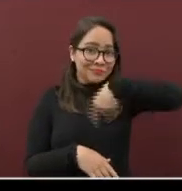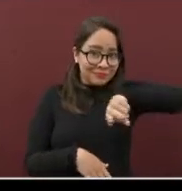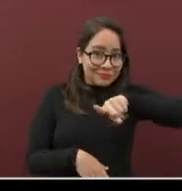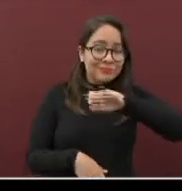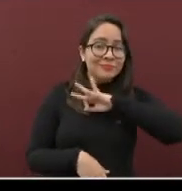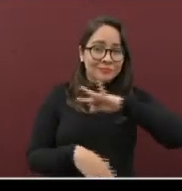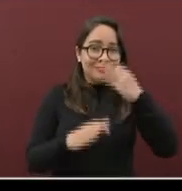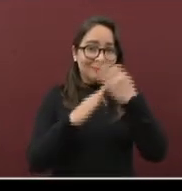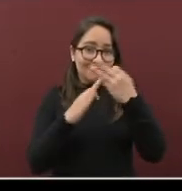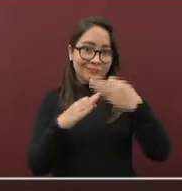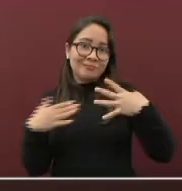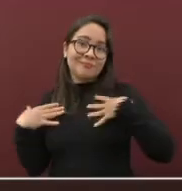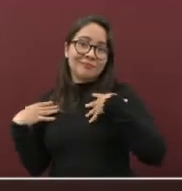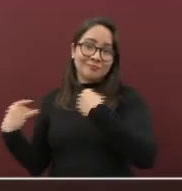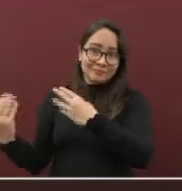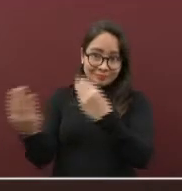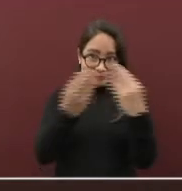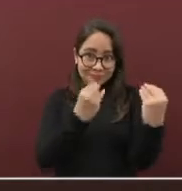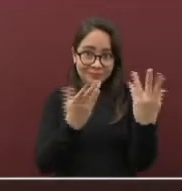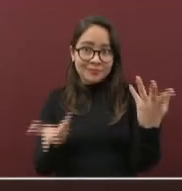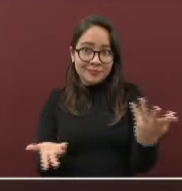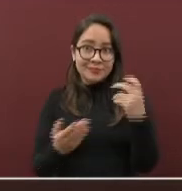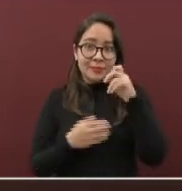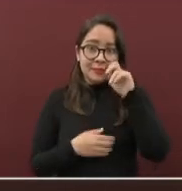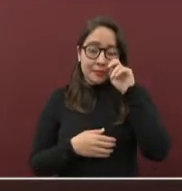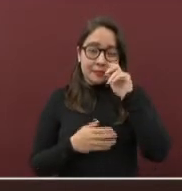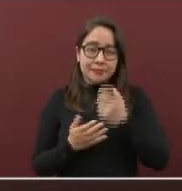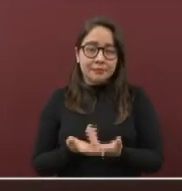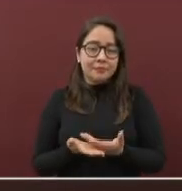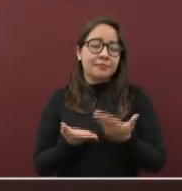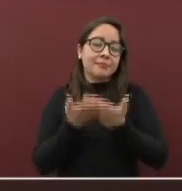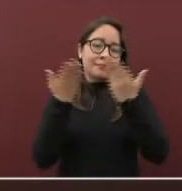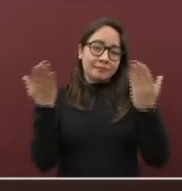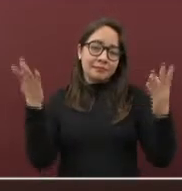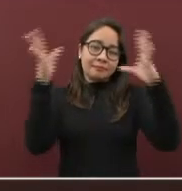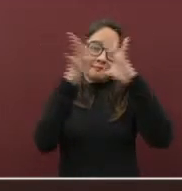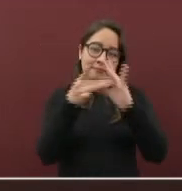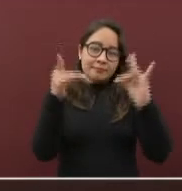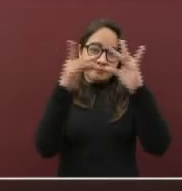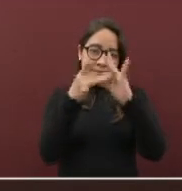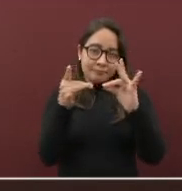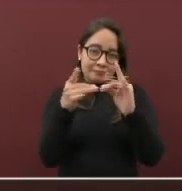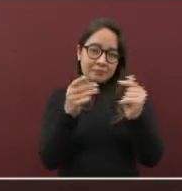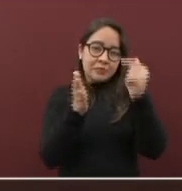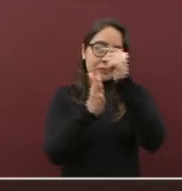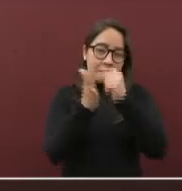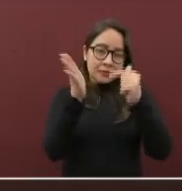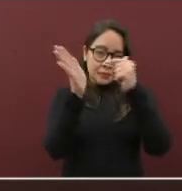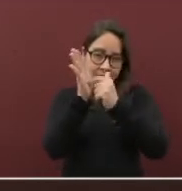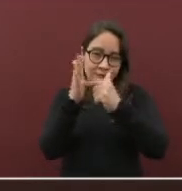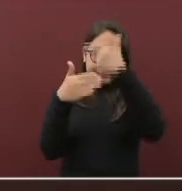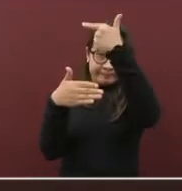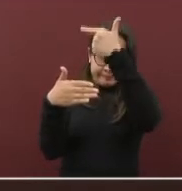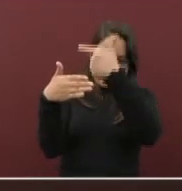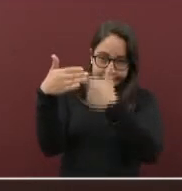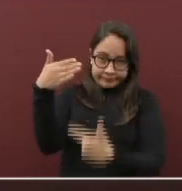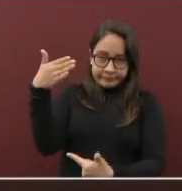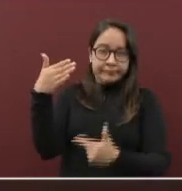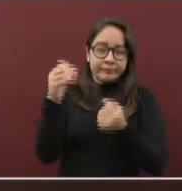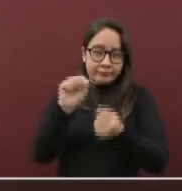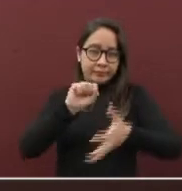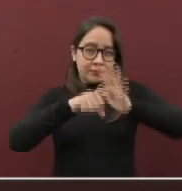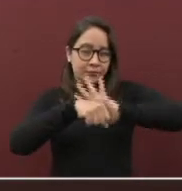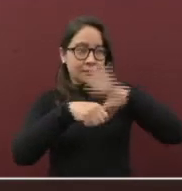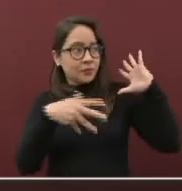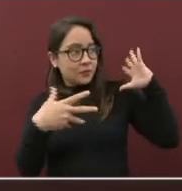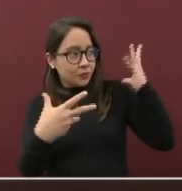enfermedad a otras personas. Ahora les mostraré los municipios que, además de registrar la mayor carga de enfermedad en el transcurso